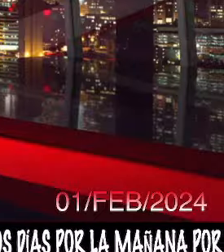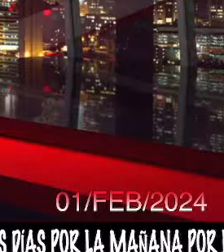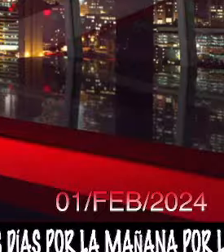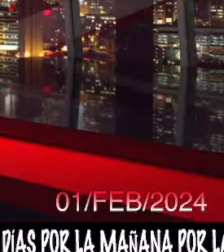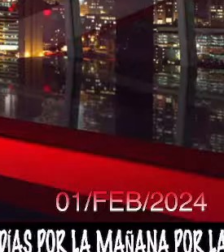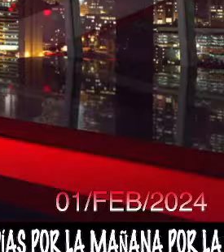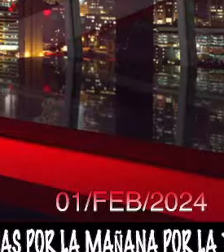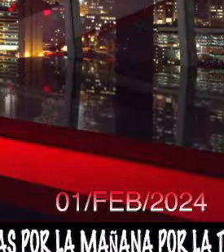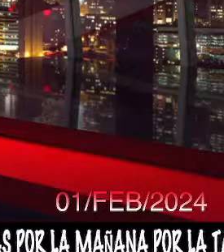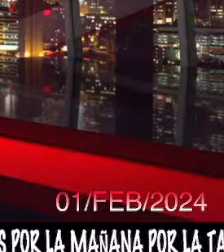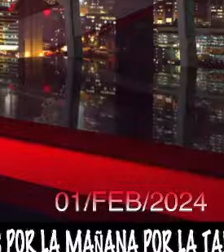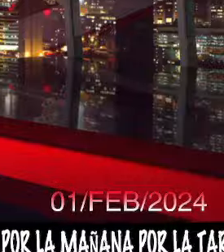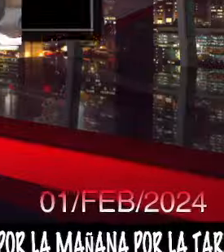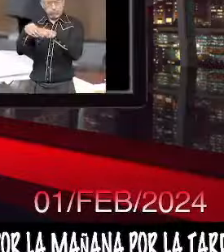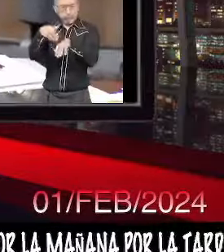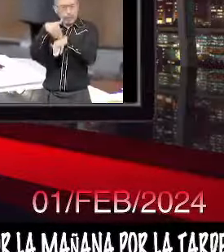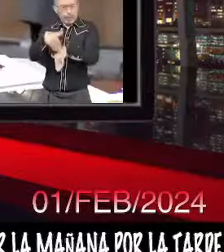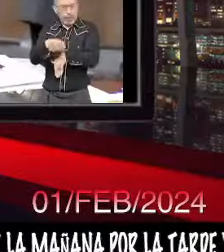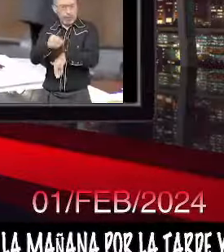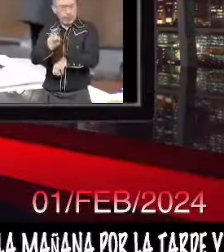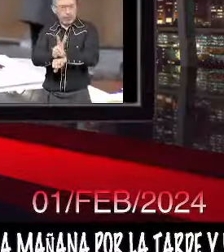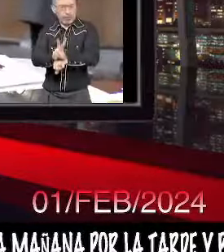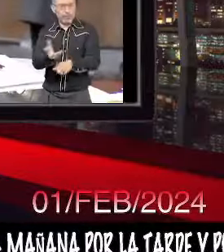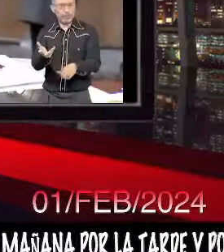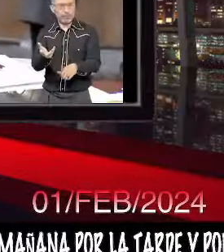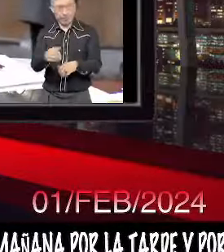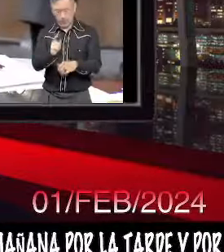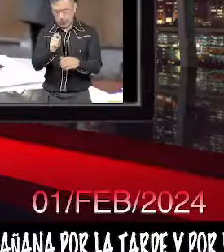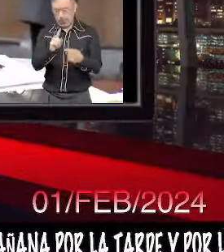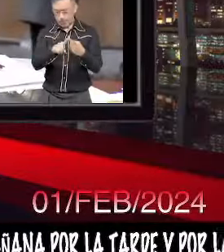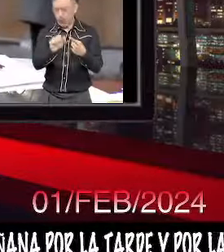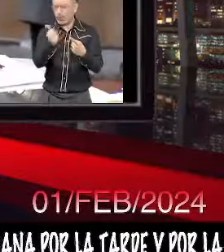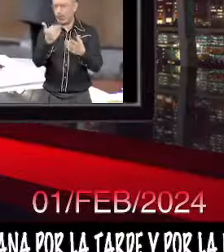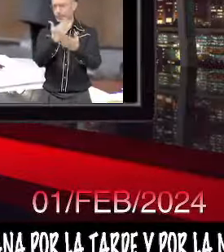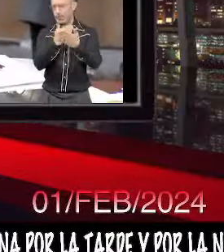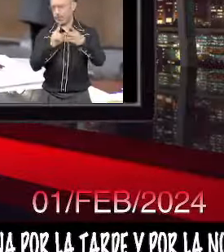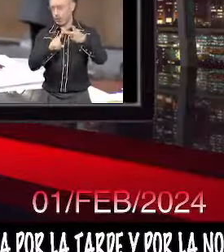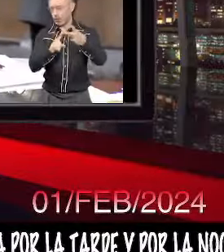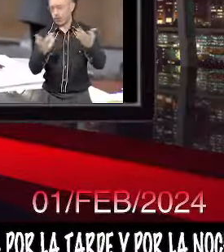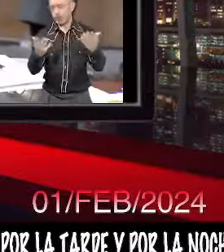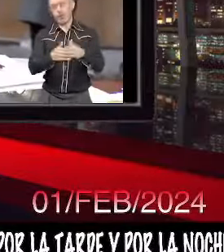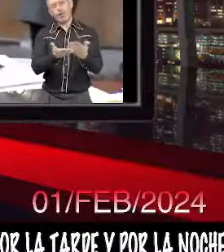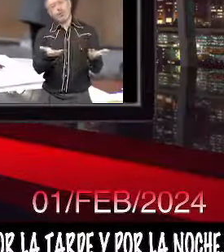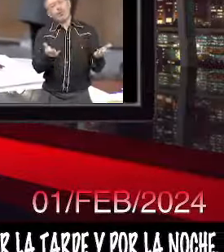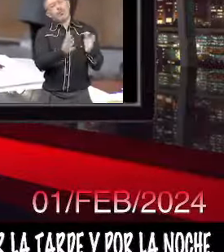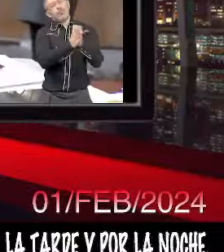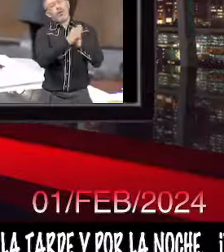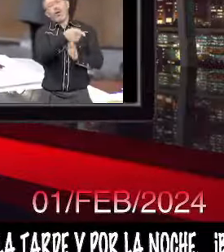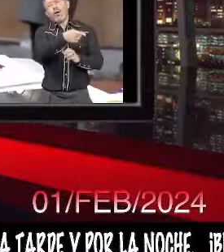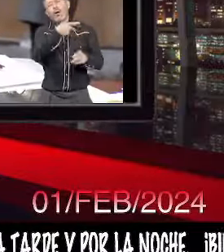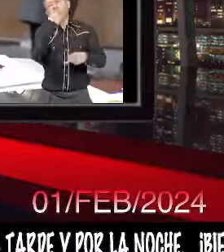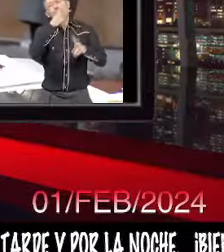Bueno, no quisiera también dejar de reiterar. Segundo, oigan, venir a hablar aquí del